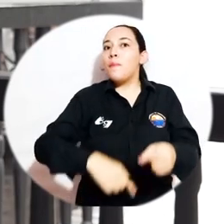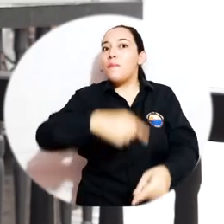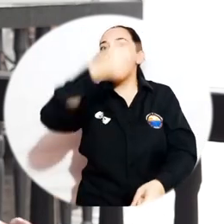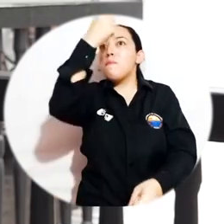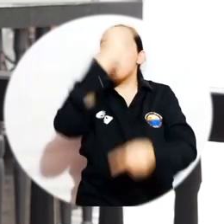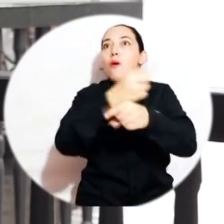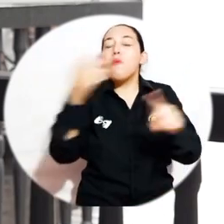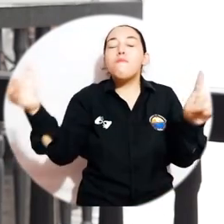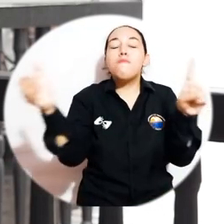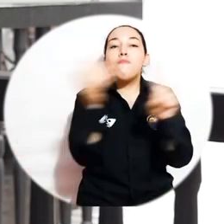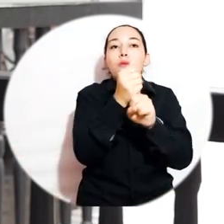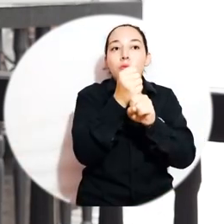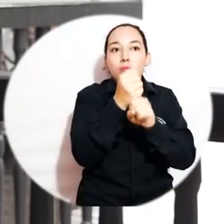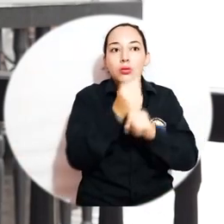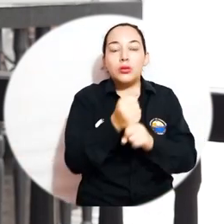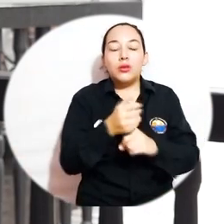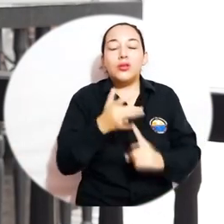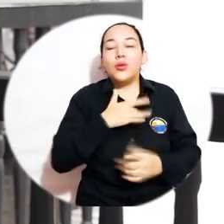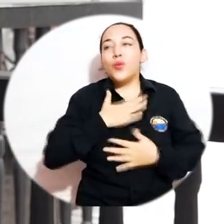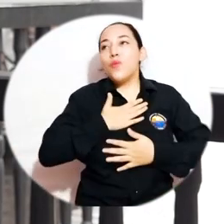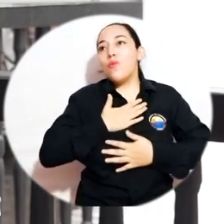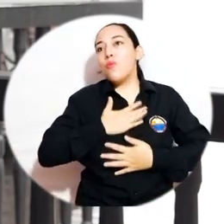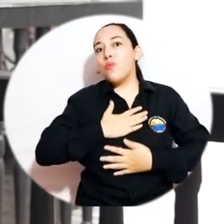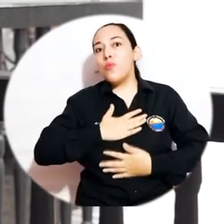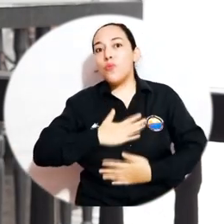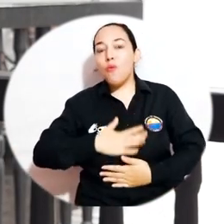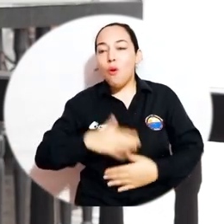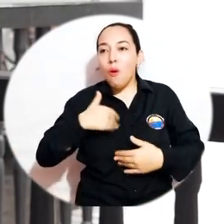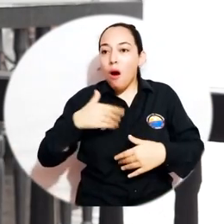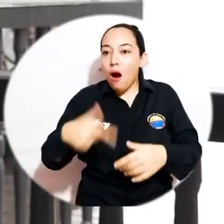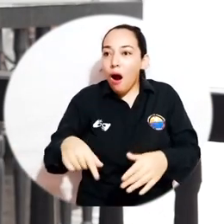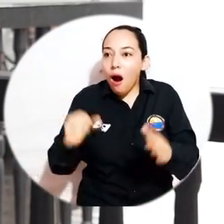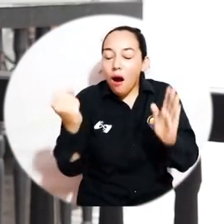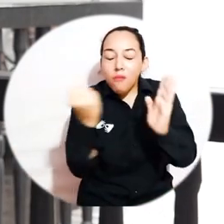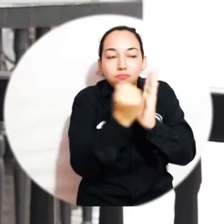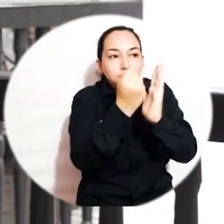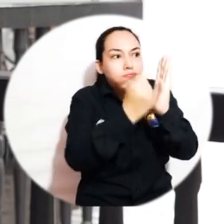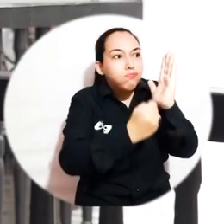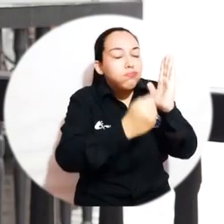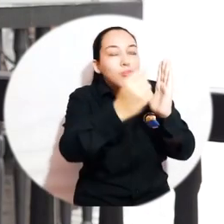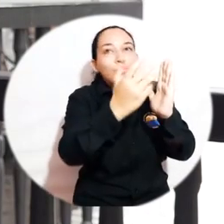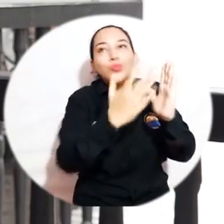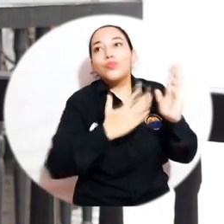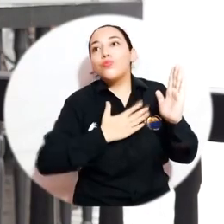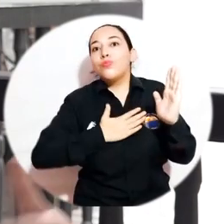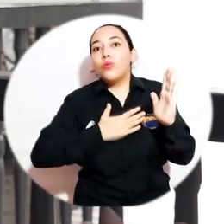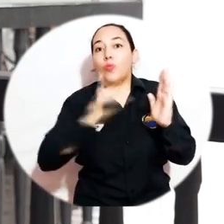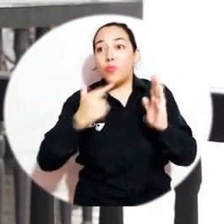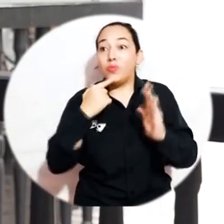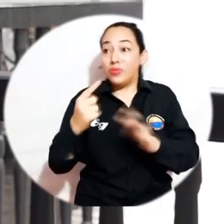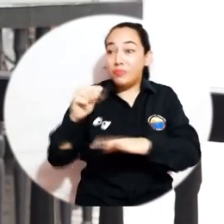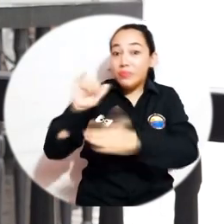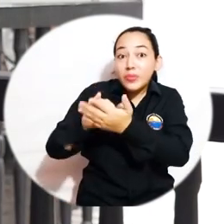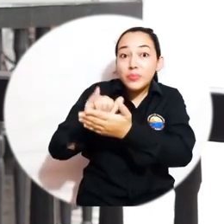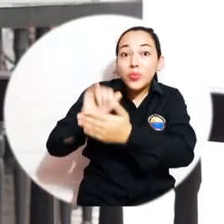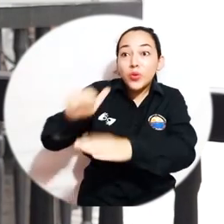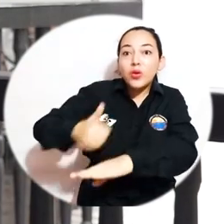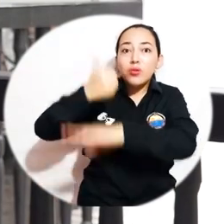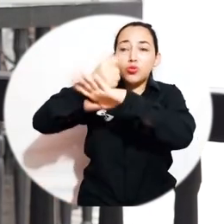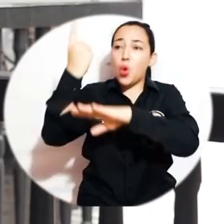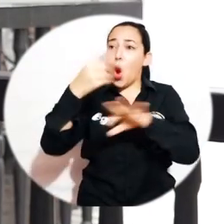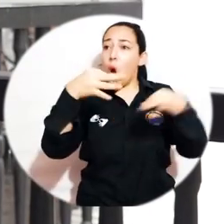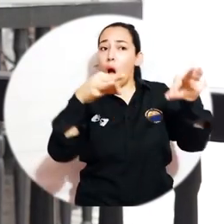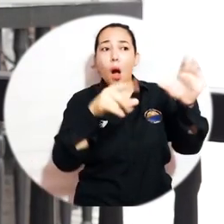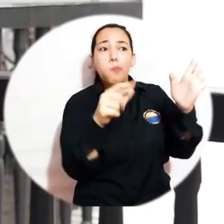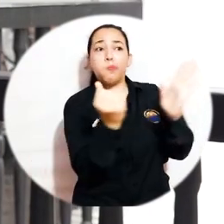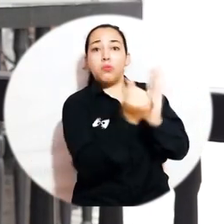la satisfacción de haber podido obtener este mérito gracias a todo el trabajo, y que, como lo decía el rector, no está